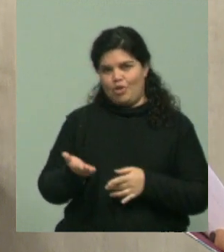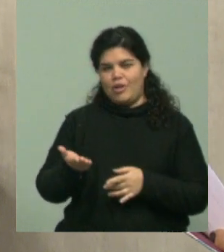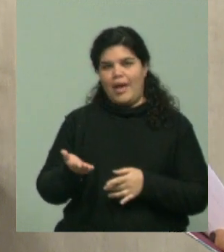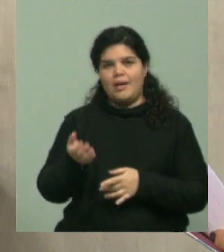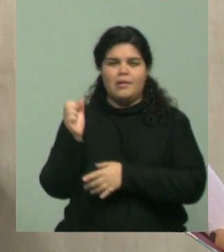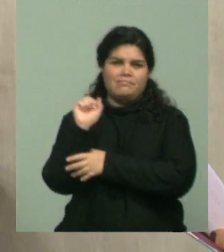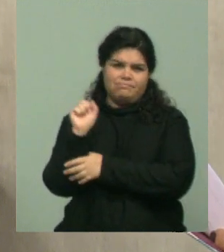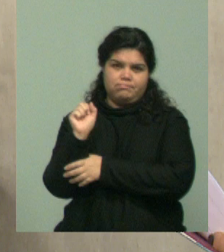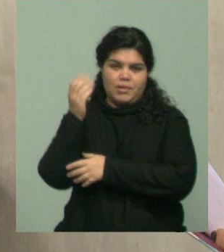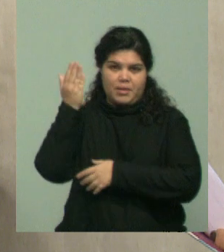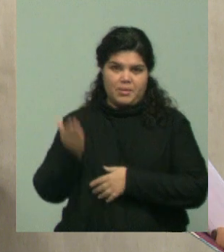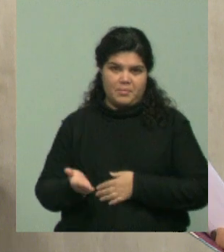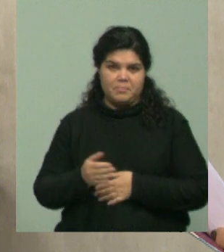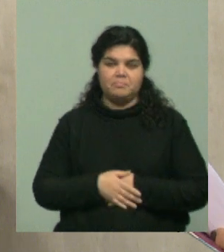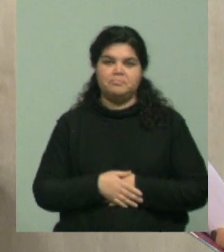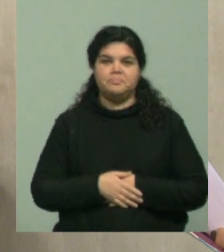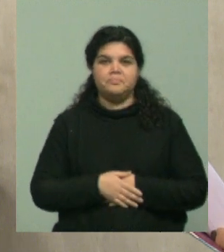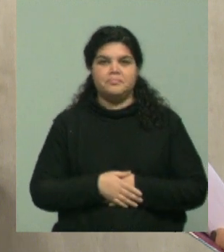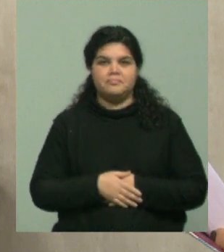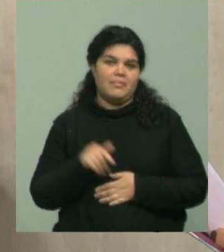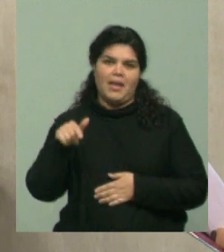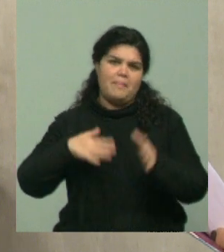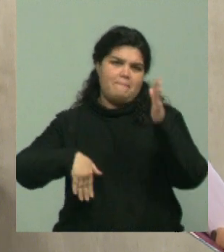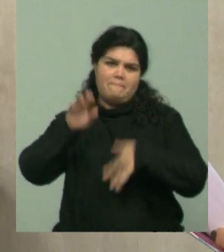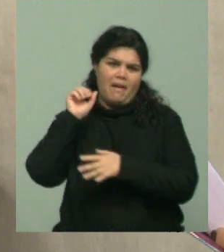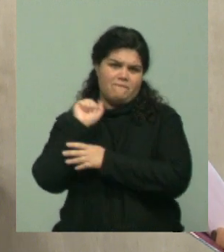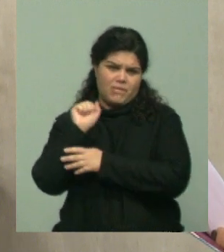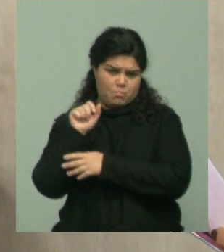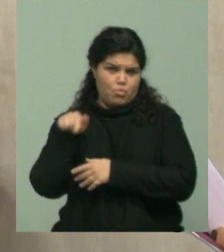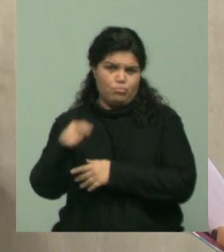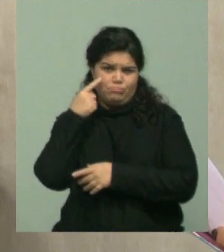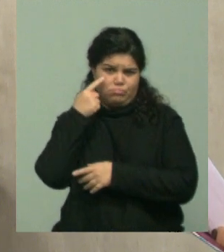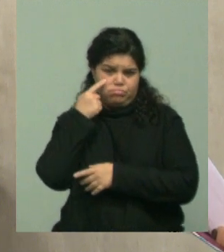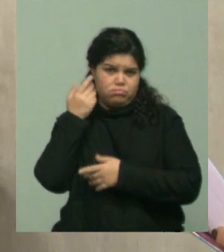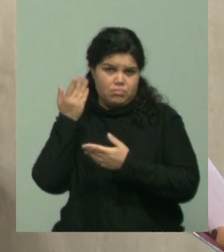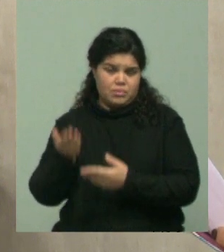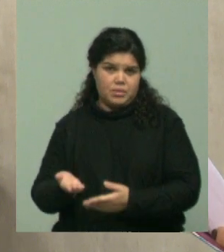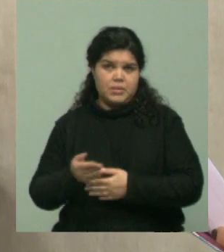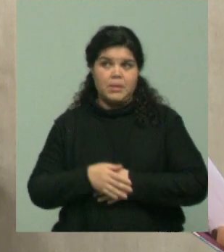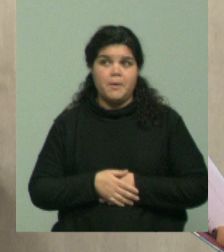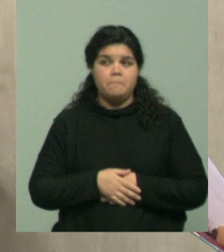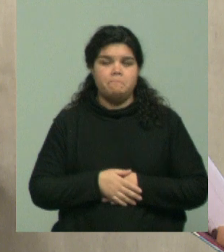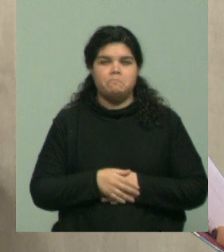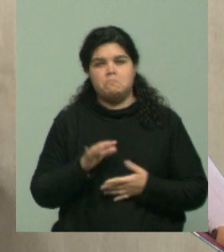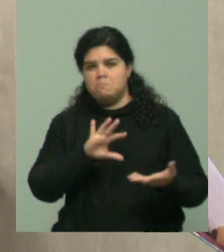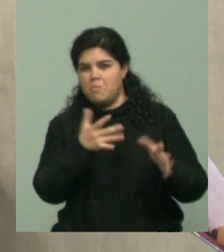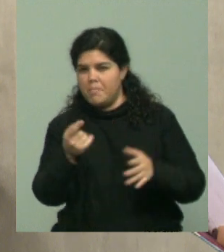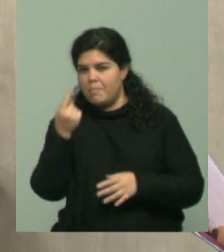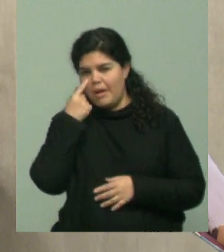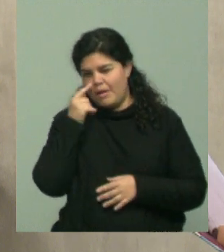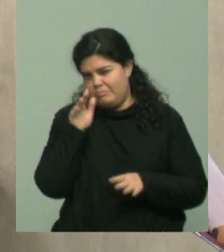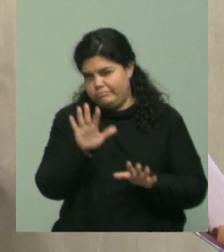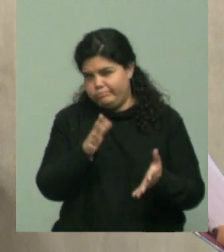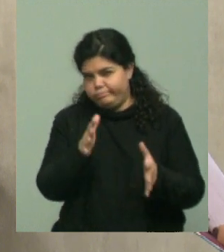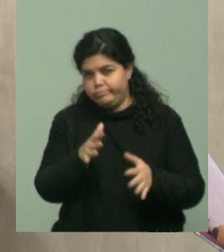es considerado el padre del yoga. Esto más o menos como para que tengan una idea, él estuvo presente más o menos en el siglo